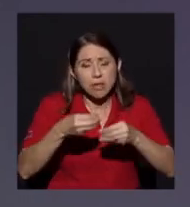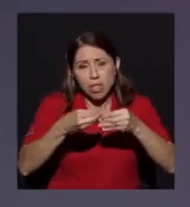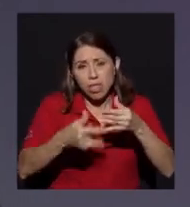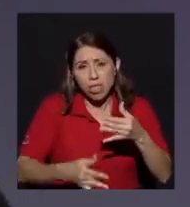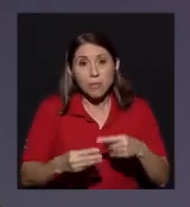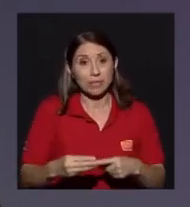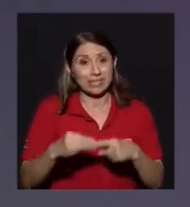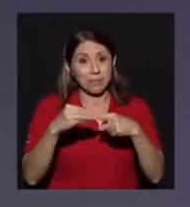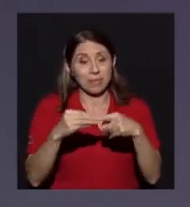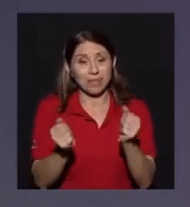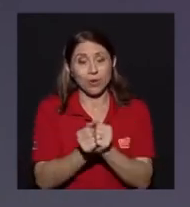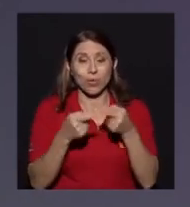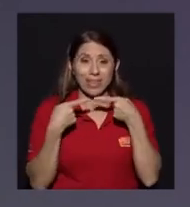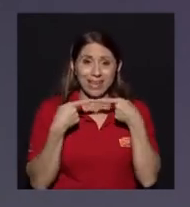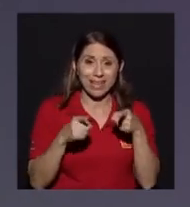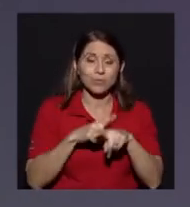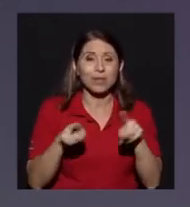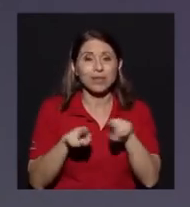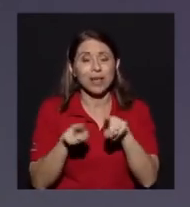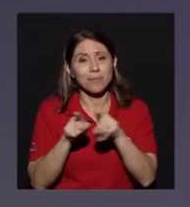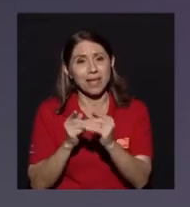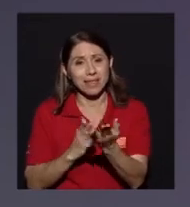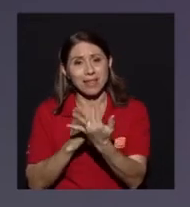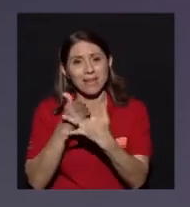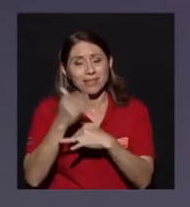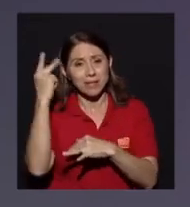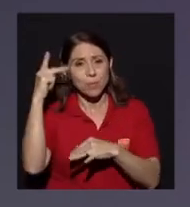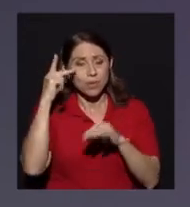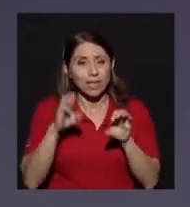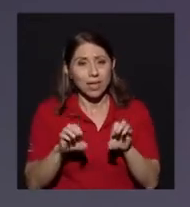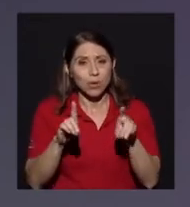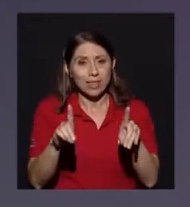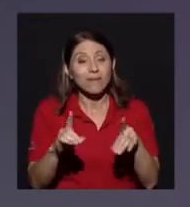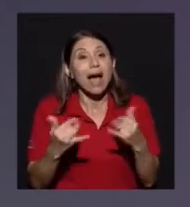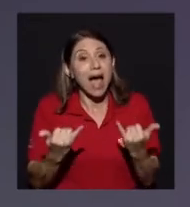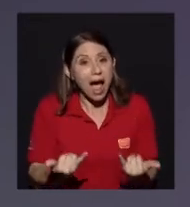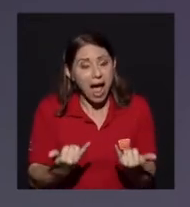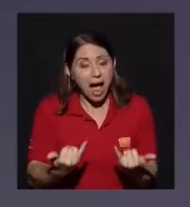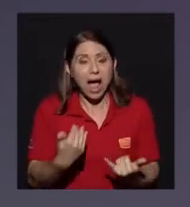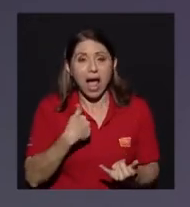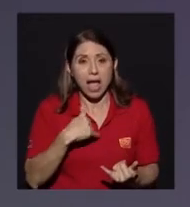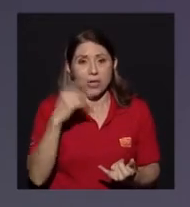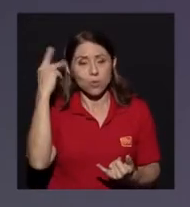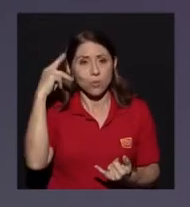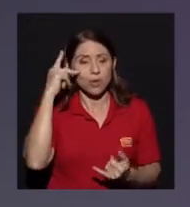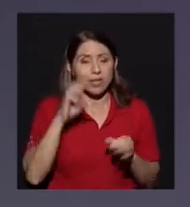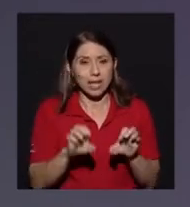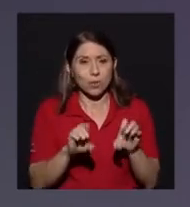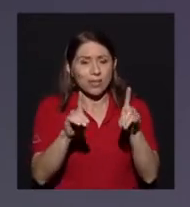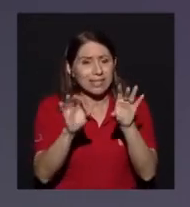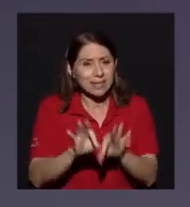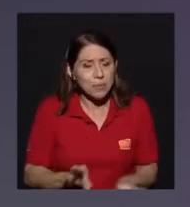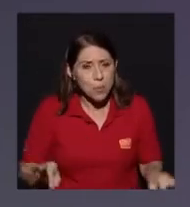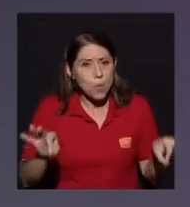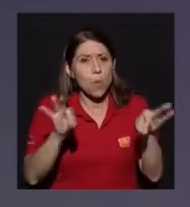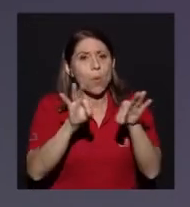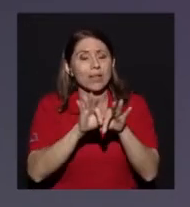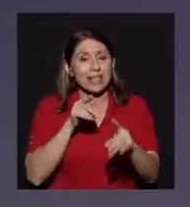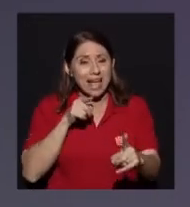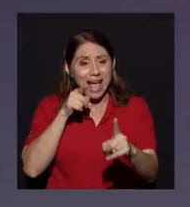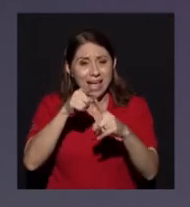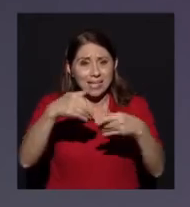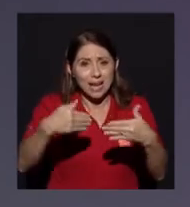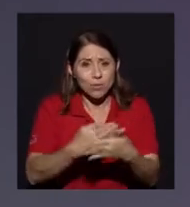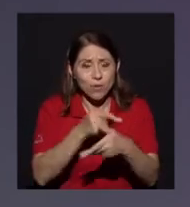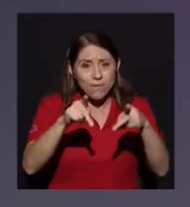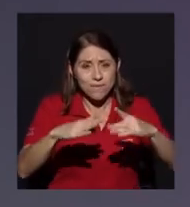estos decretos pero también a través de la política educativa hay una política educativa importantísima una política si la nueva ciudadanía que